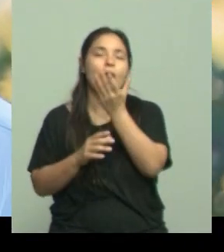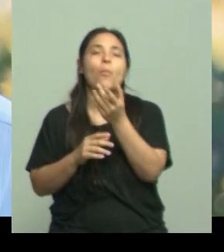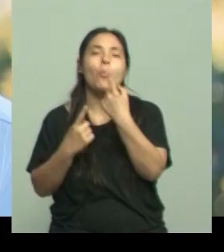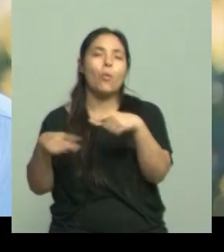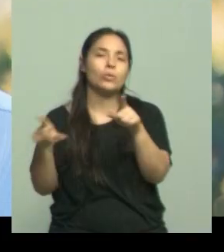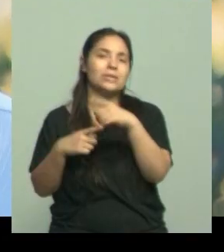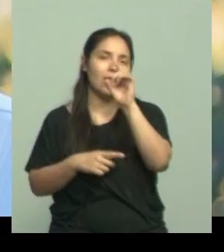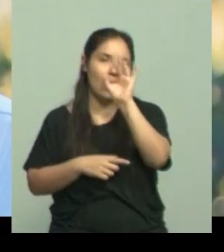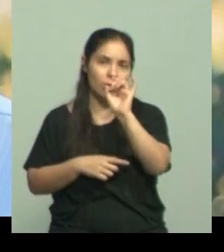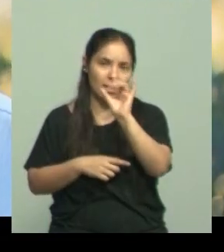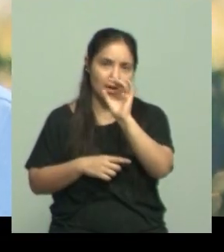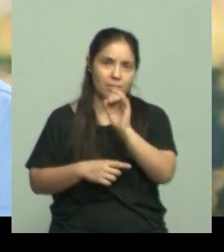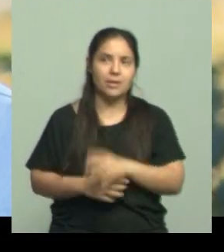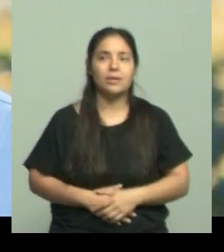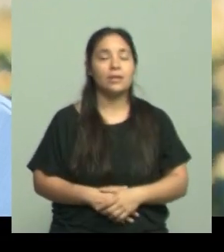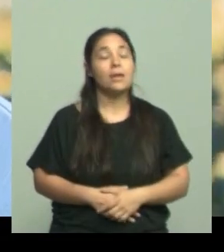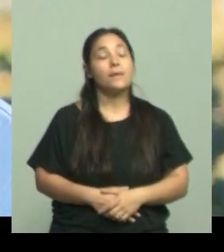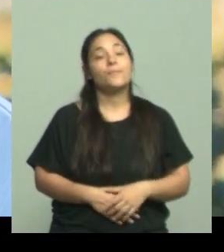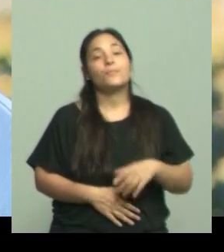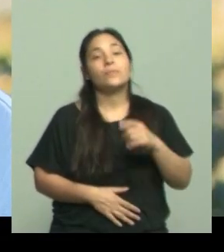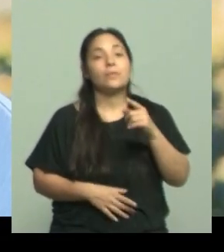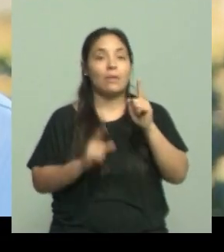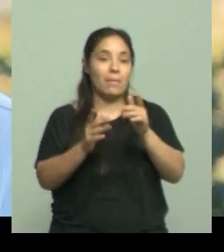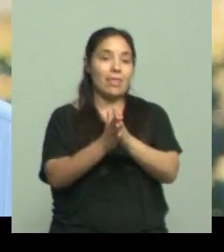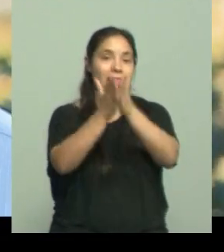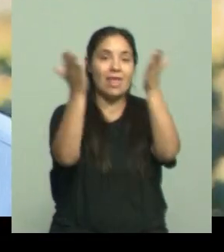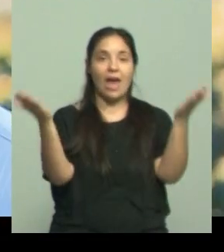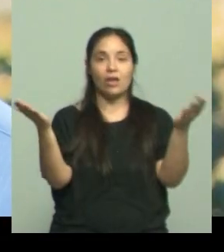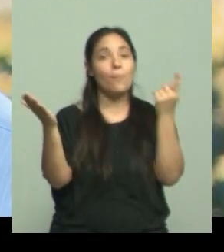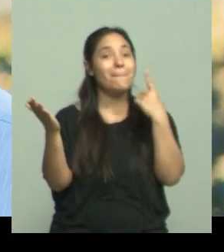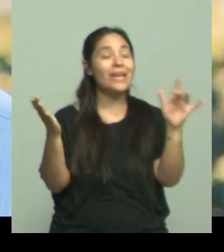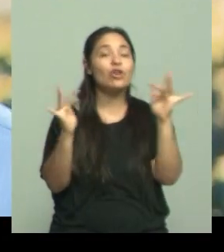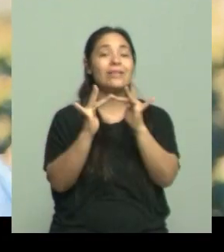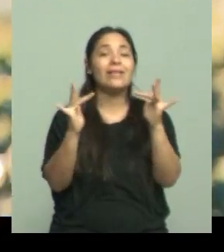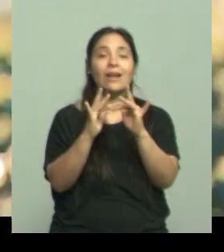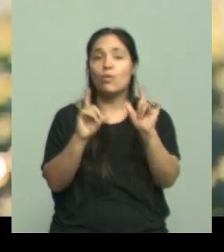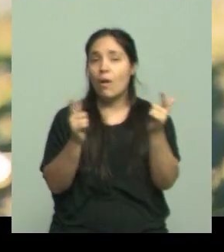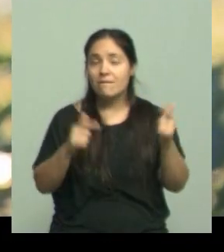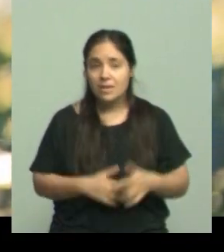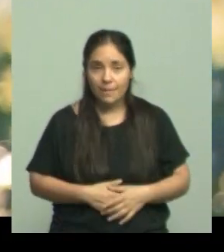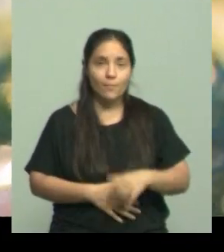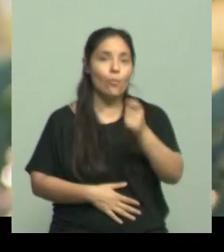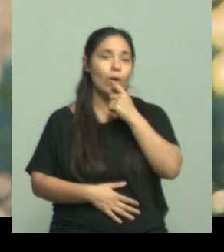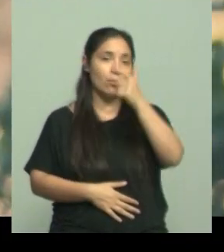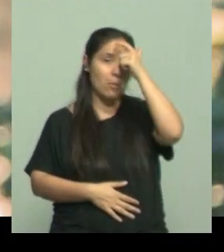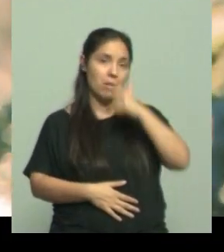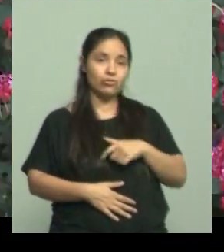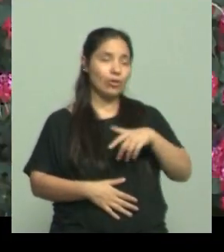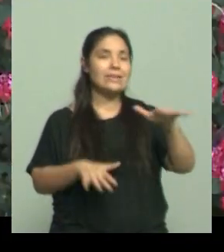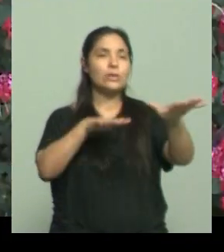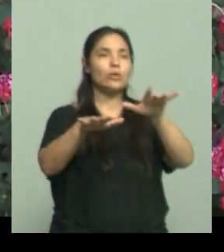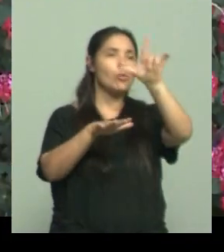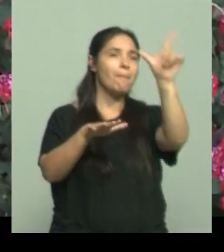nada más, y bueno, los diarios, pero no tenías internet. ¿cómo te vinculabas vos para saber lo que pasaba en el